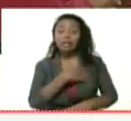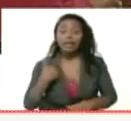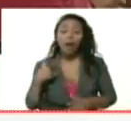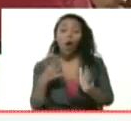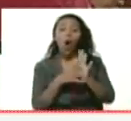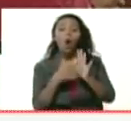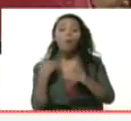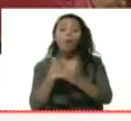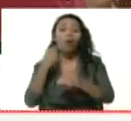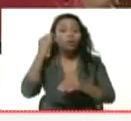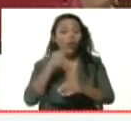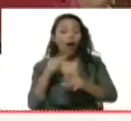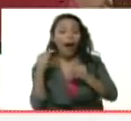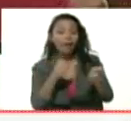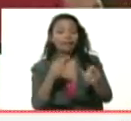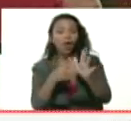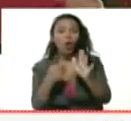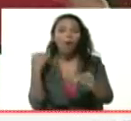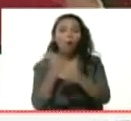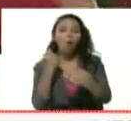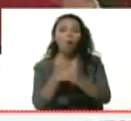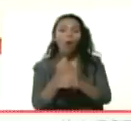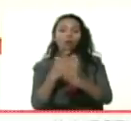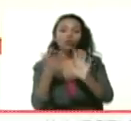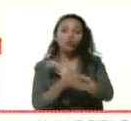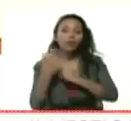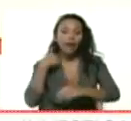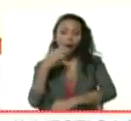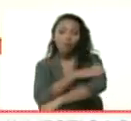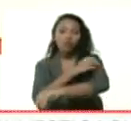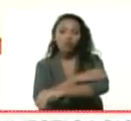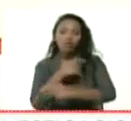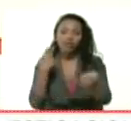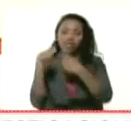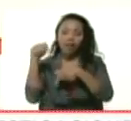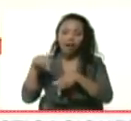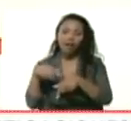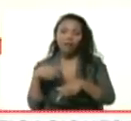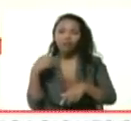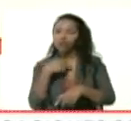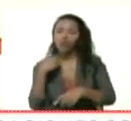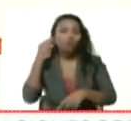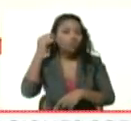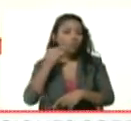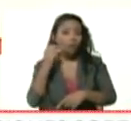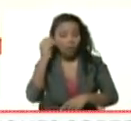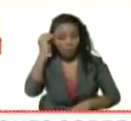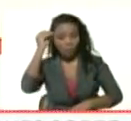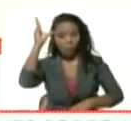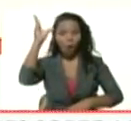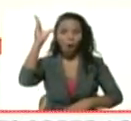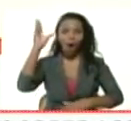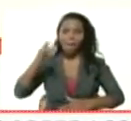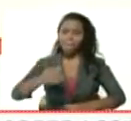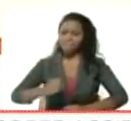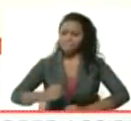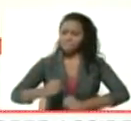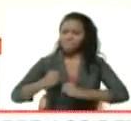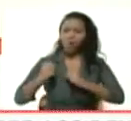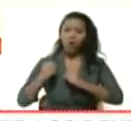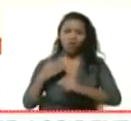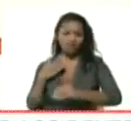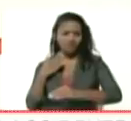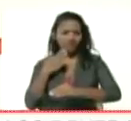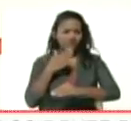Sucre, ese es el reflejo que quería la oligarquía que se vendiera aquí. No el Sucre que fue capaz de, bueno, de ir hasta